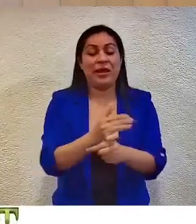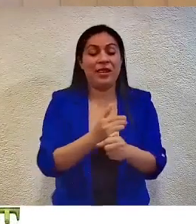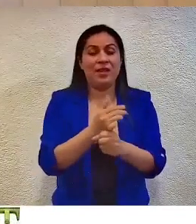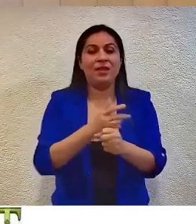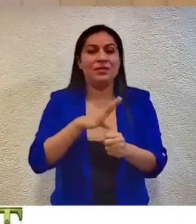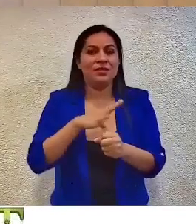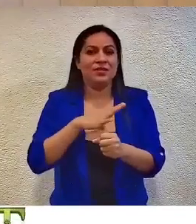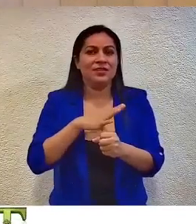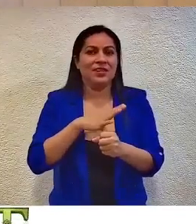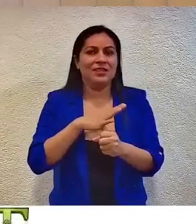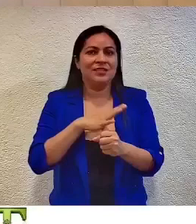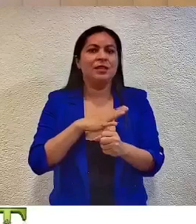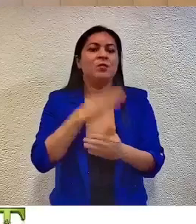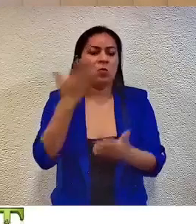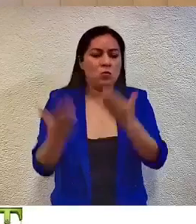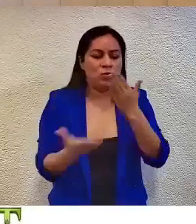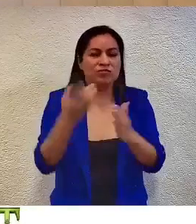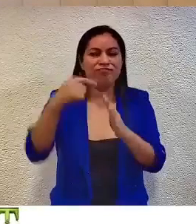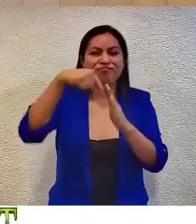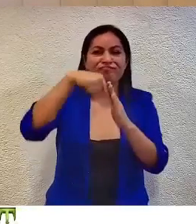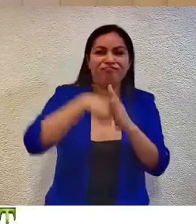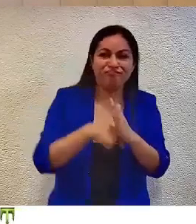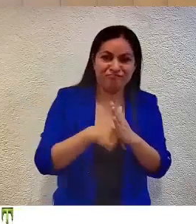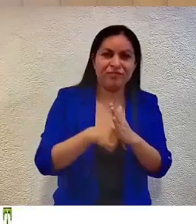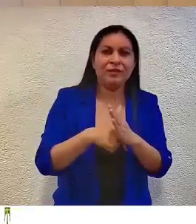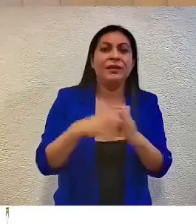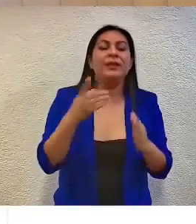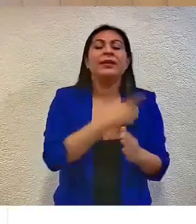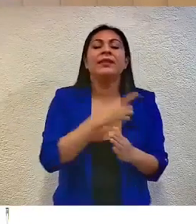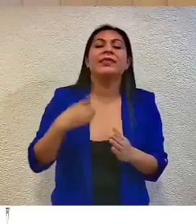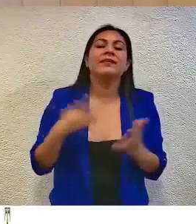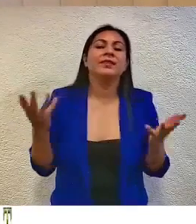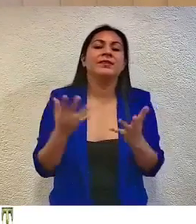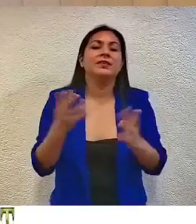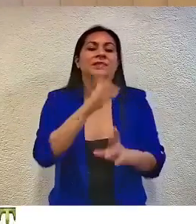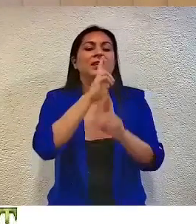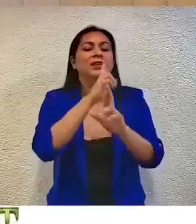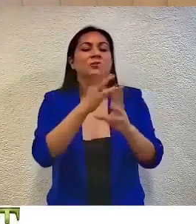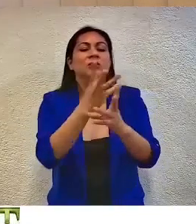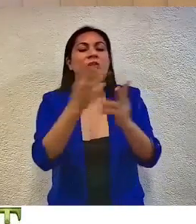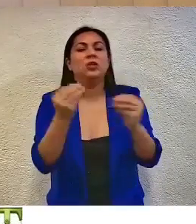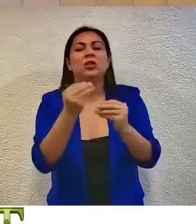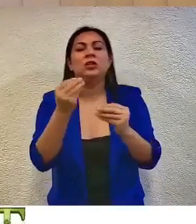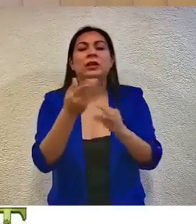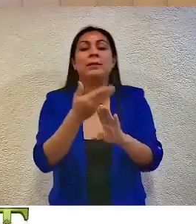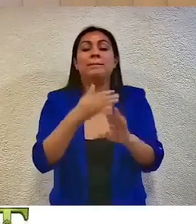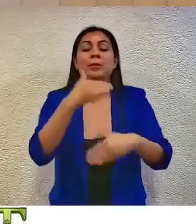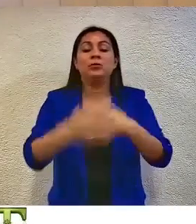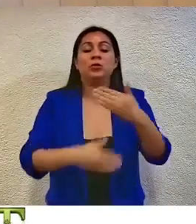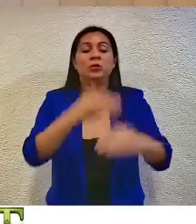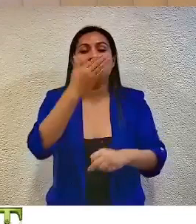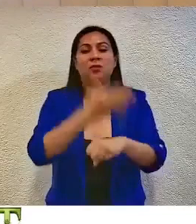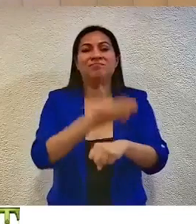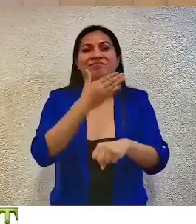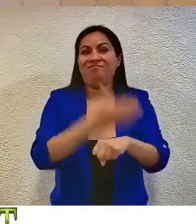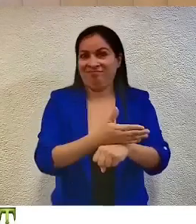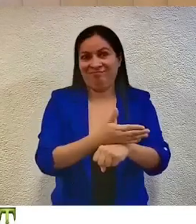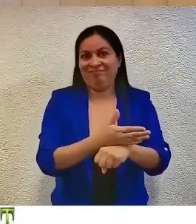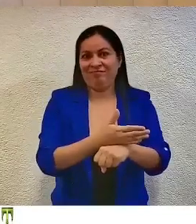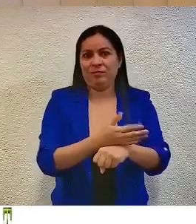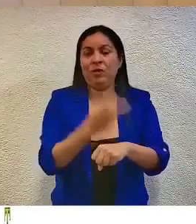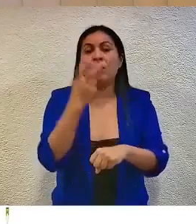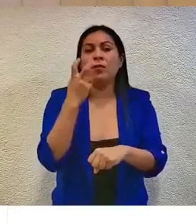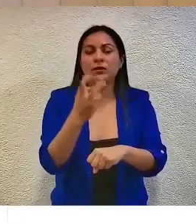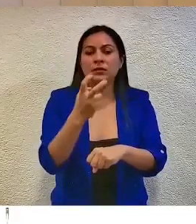sugiere requiere de un estudio exhaustivo que debe ser efectuado al momento de resolver la materia de fondo del procedimiento sancionador, pues